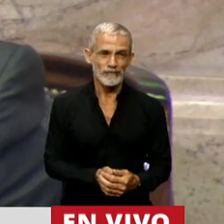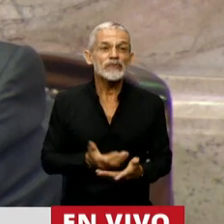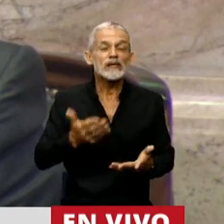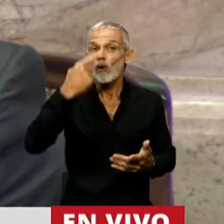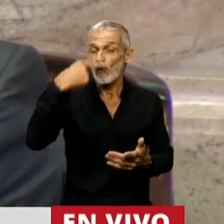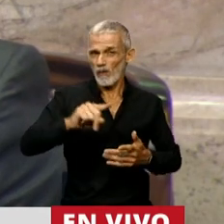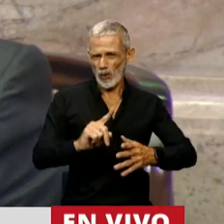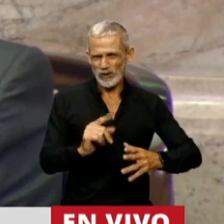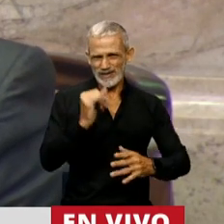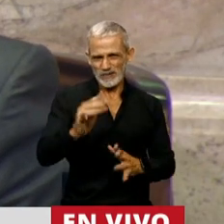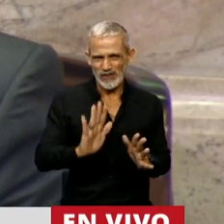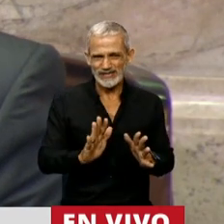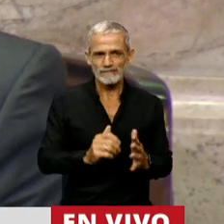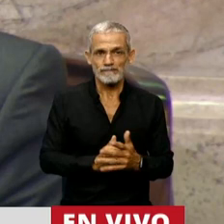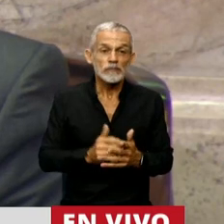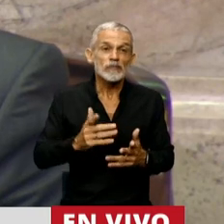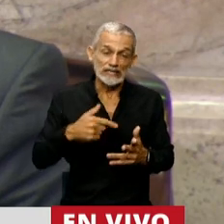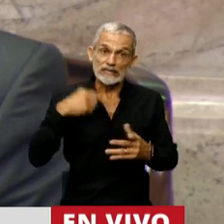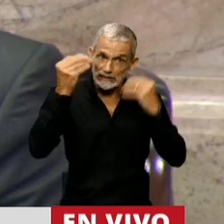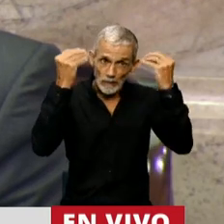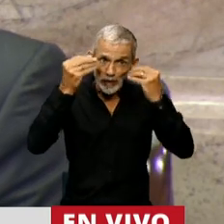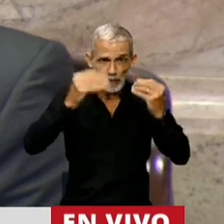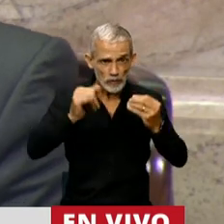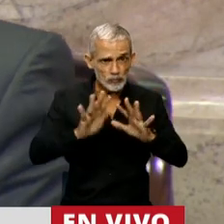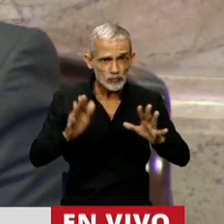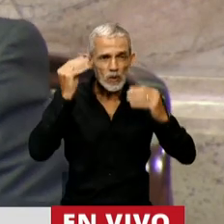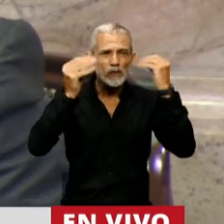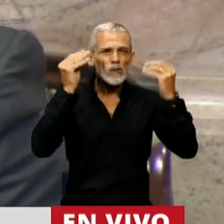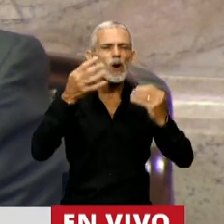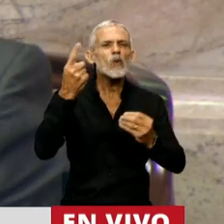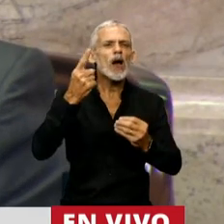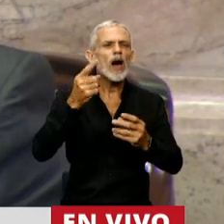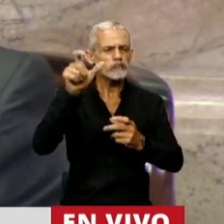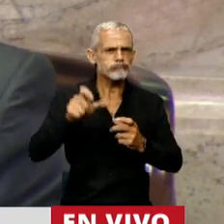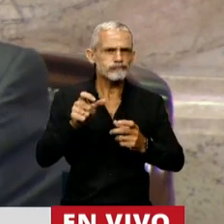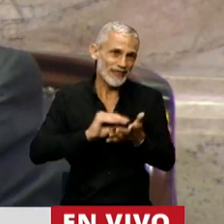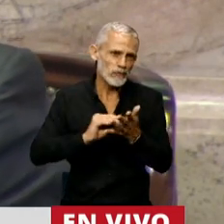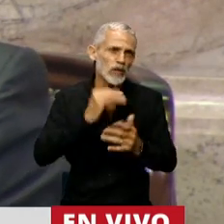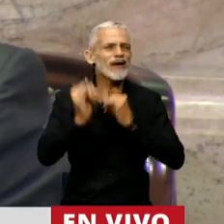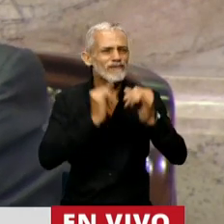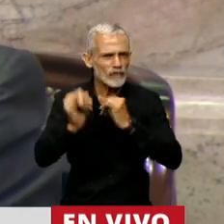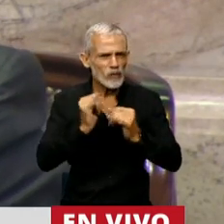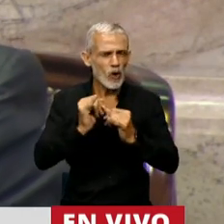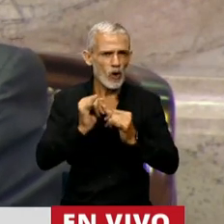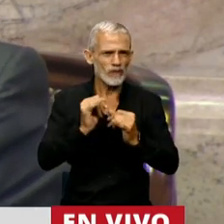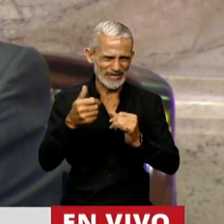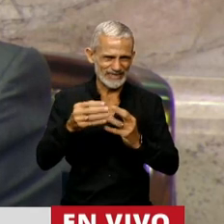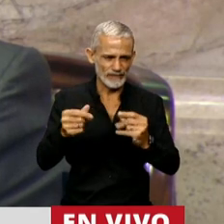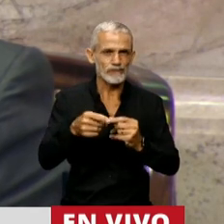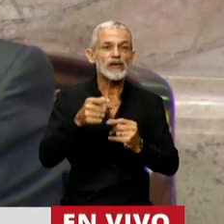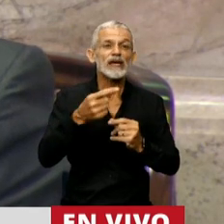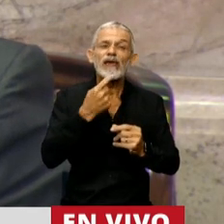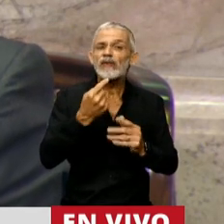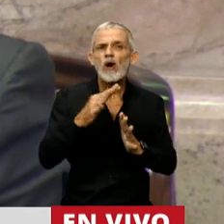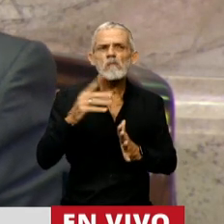Por último, y la verdad que con mucha preocupación lo digo, hoy uno de los miembros informantes, y con esto voy cerrando, dijo